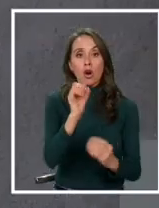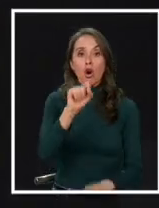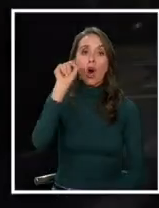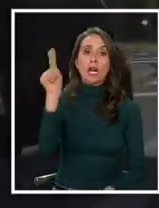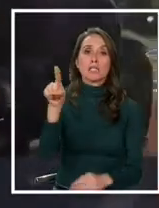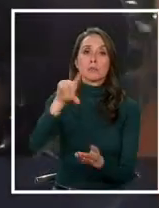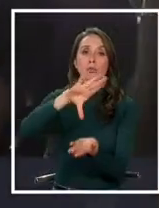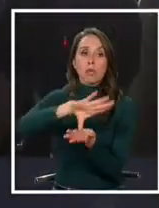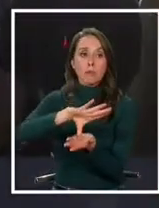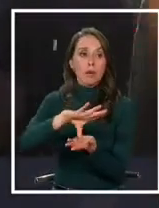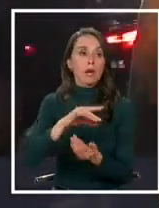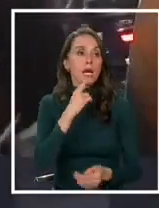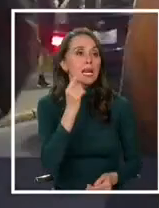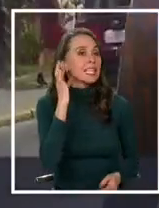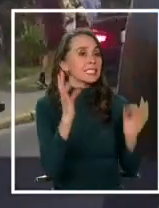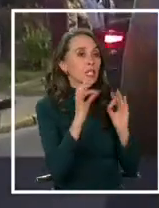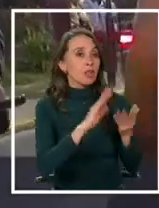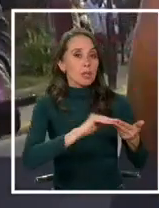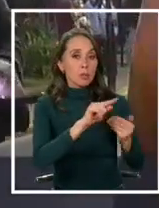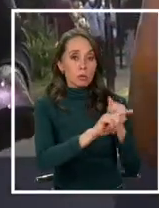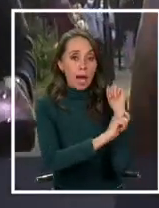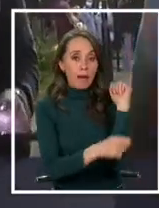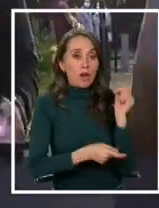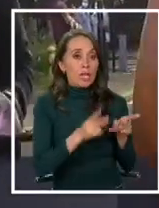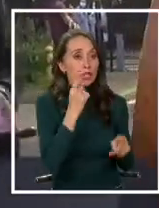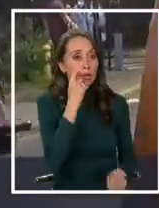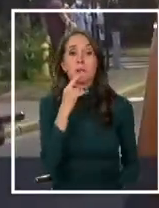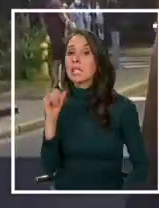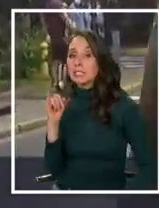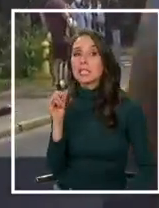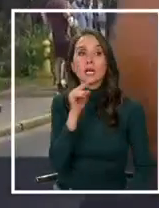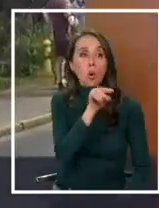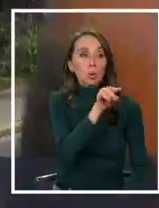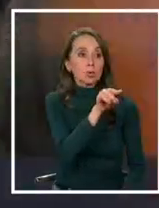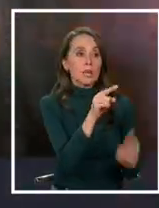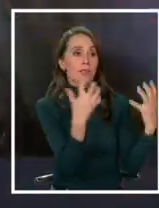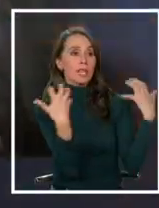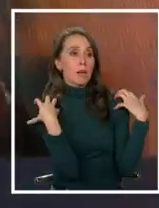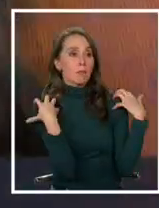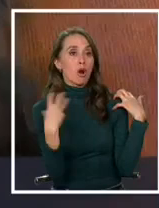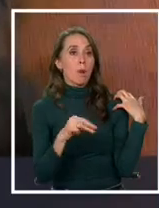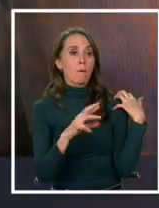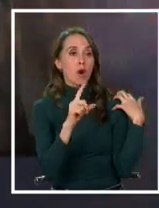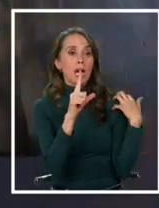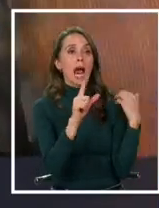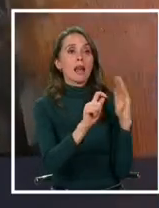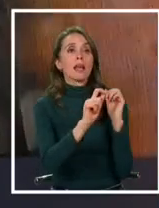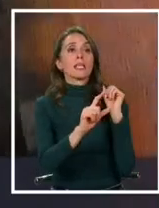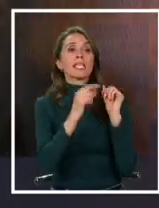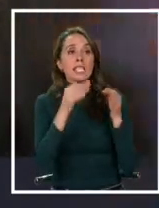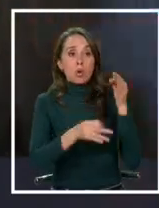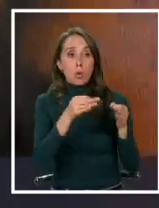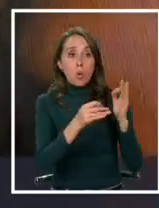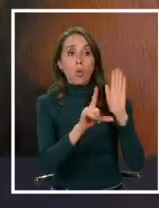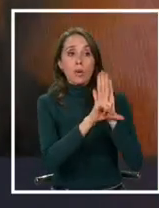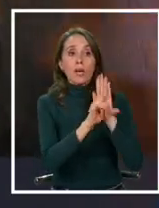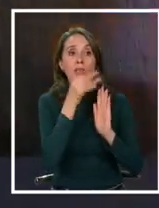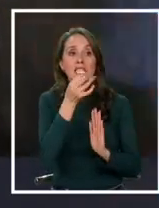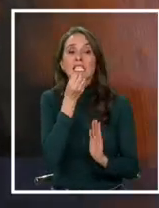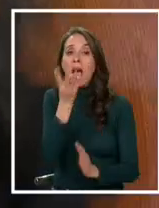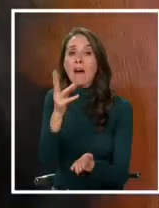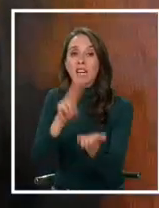expulsar señor Disculpe usted abogado los derechos human m edene la responsabilidad moral y jurídica de decir la